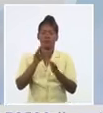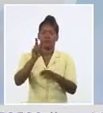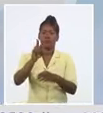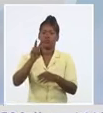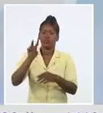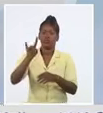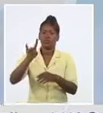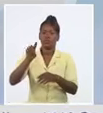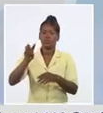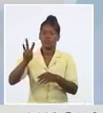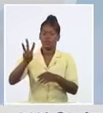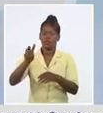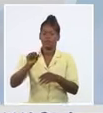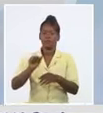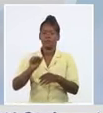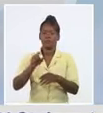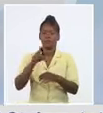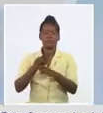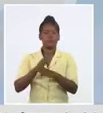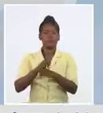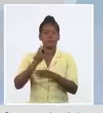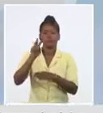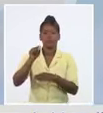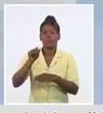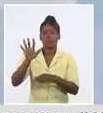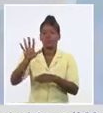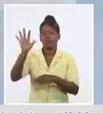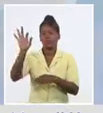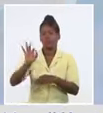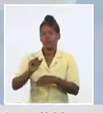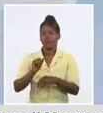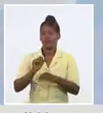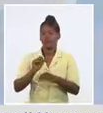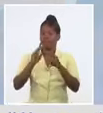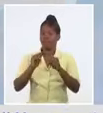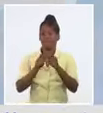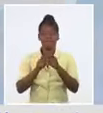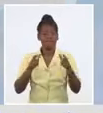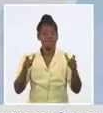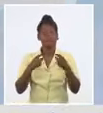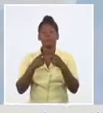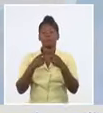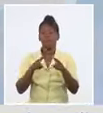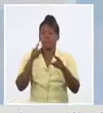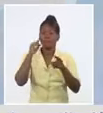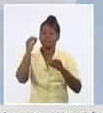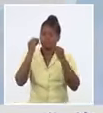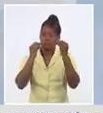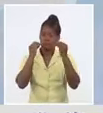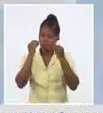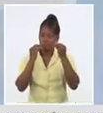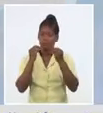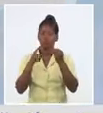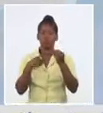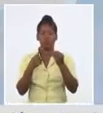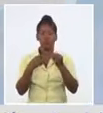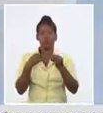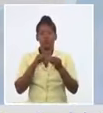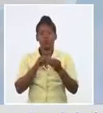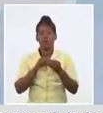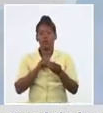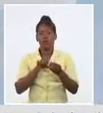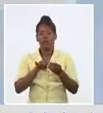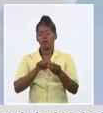22.293, el 2,5%. Una cifra todavía elevada, pero que como vimos en los gráficos iniciales, ha